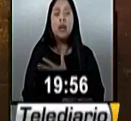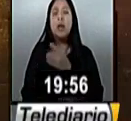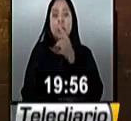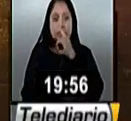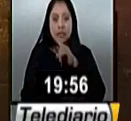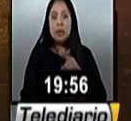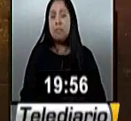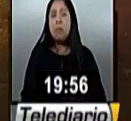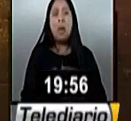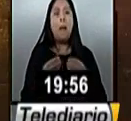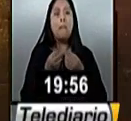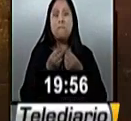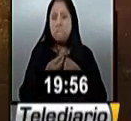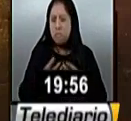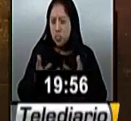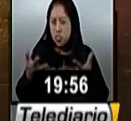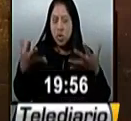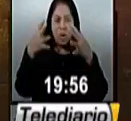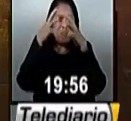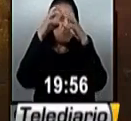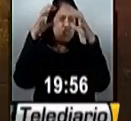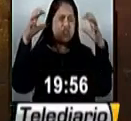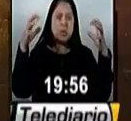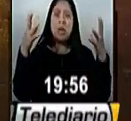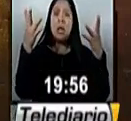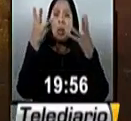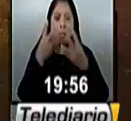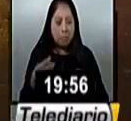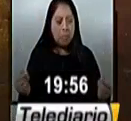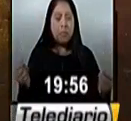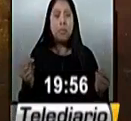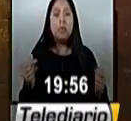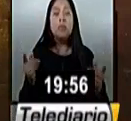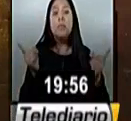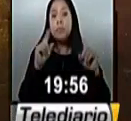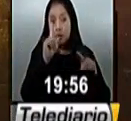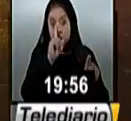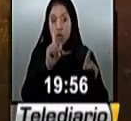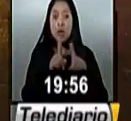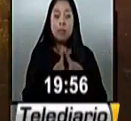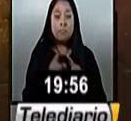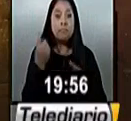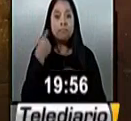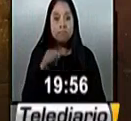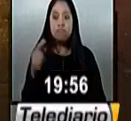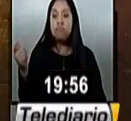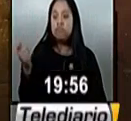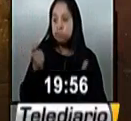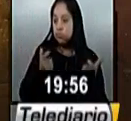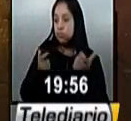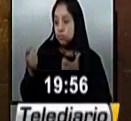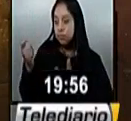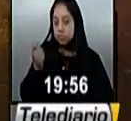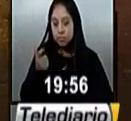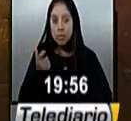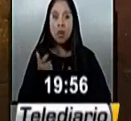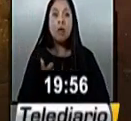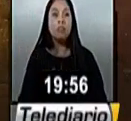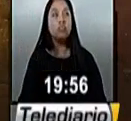moderada de las selvas bosques sino también para procurarse ingresos y establecer